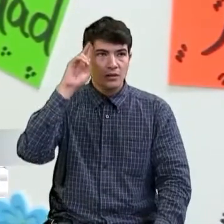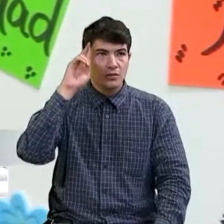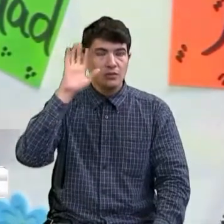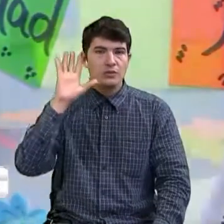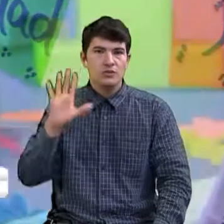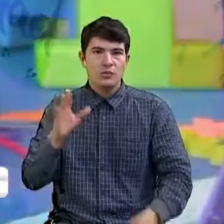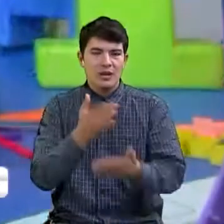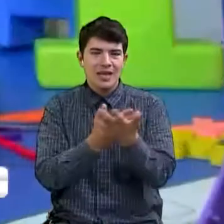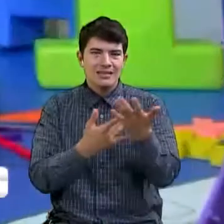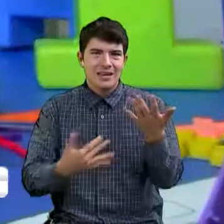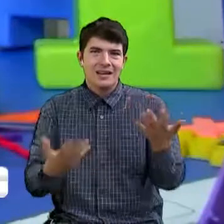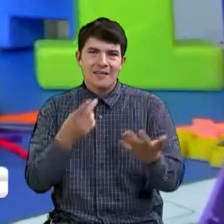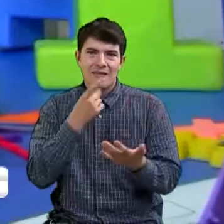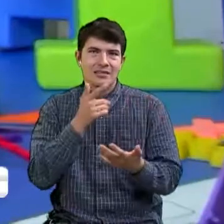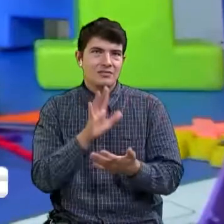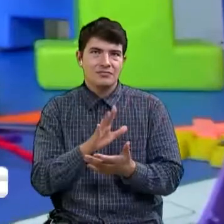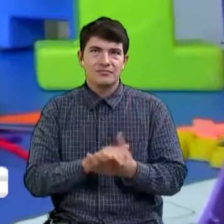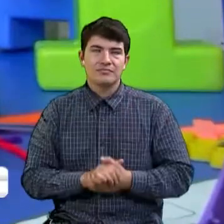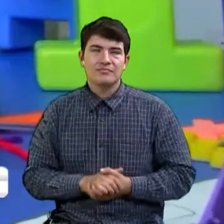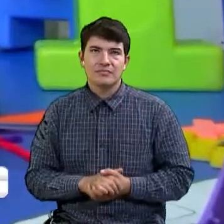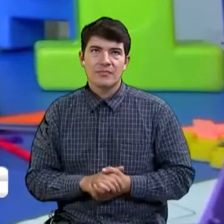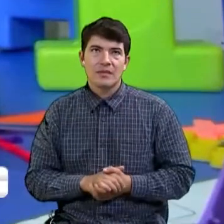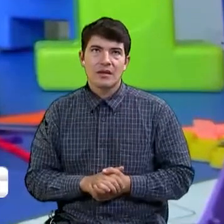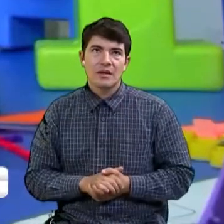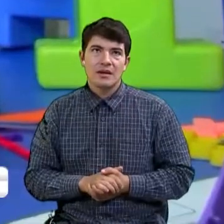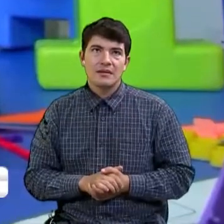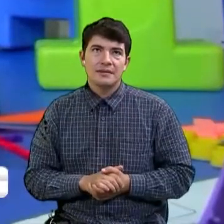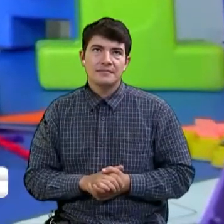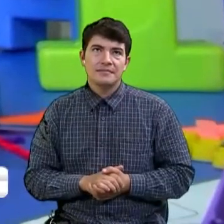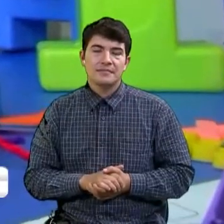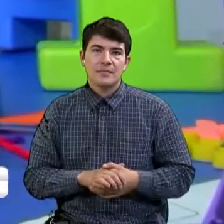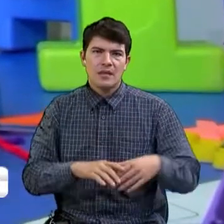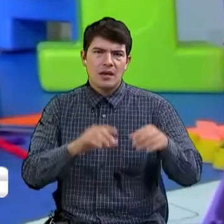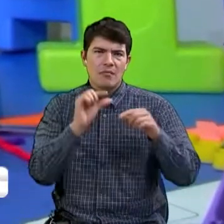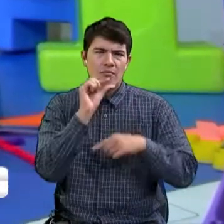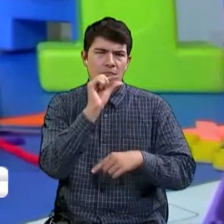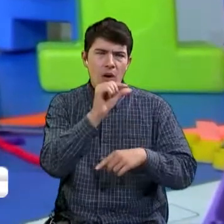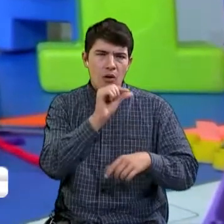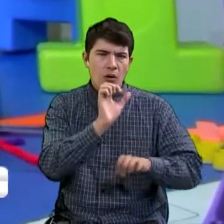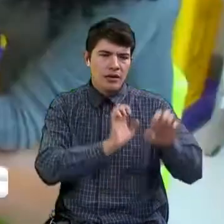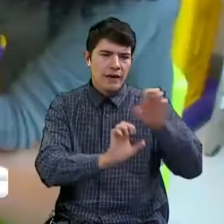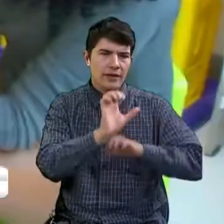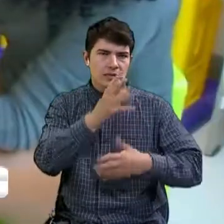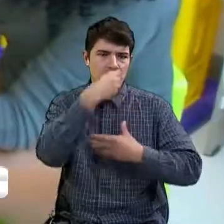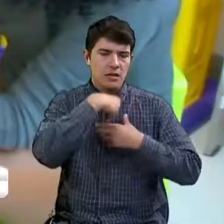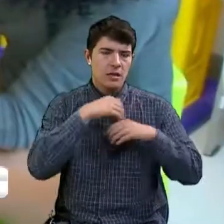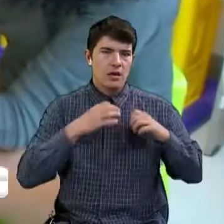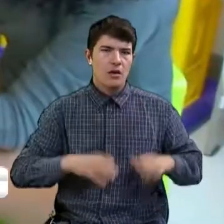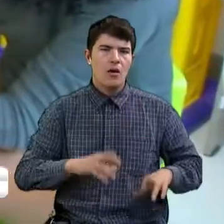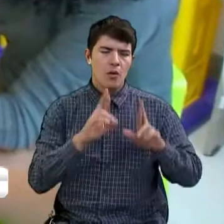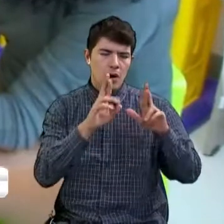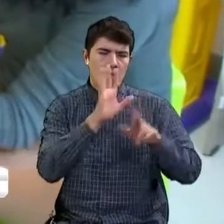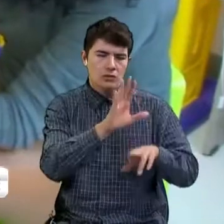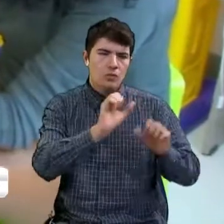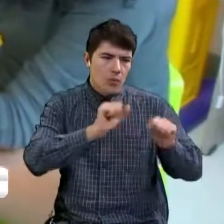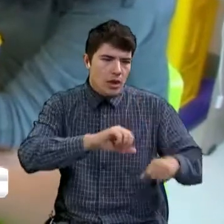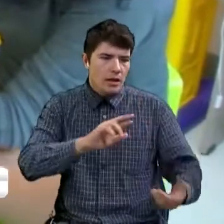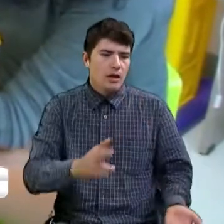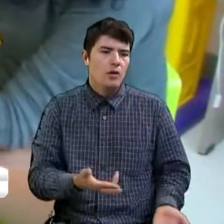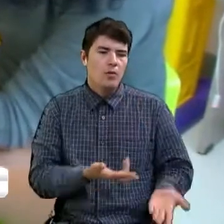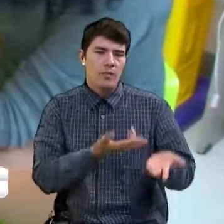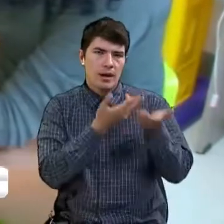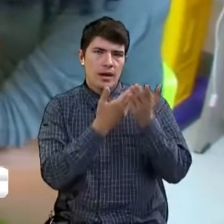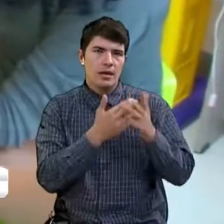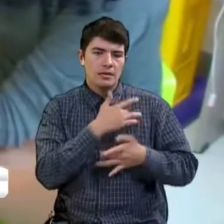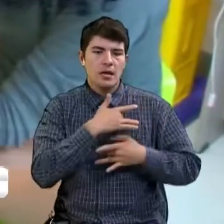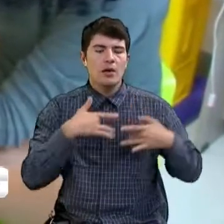sangre fácilmente. A pesar de escasear sus plaquetas, Evelyn piensa salir pronto de este receso para